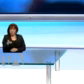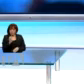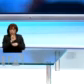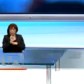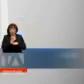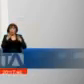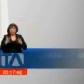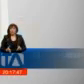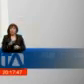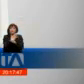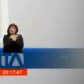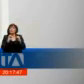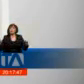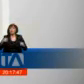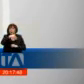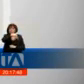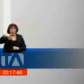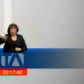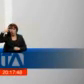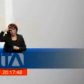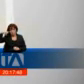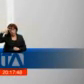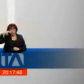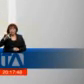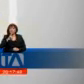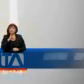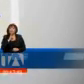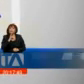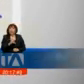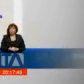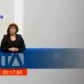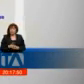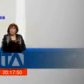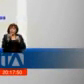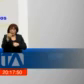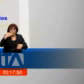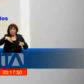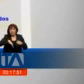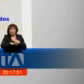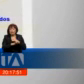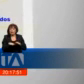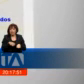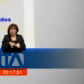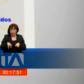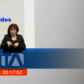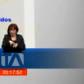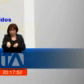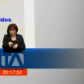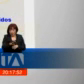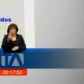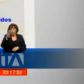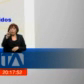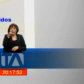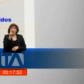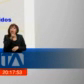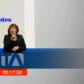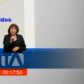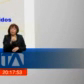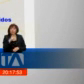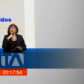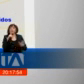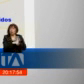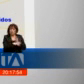estarían desaparecidos en la frontera entre México y los Estados Unidos al intentar cruzar el río Bravo, según una denuncia de la